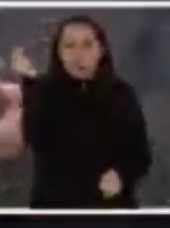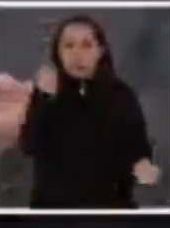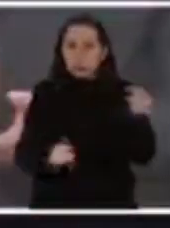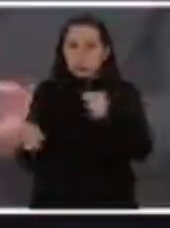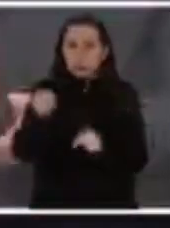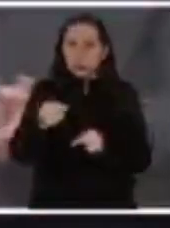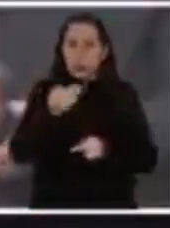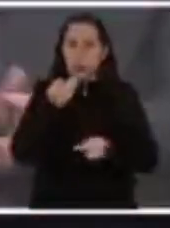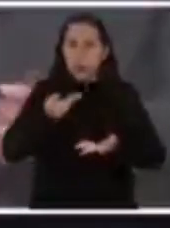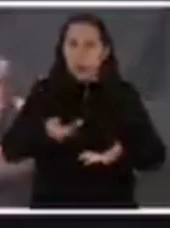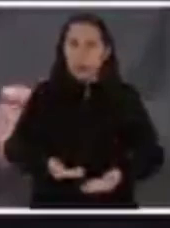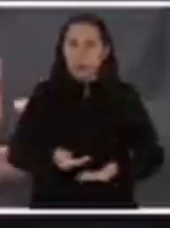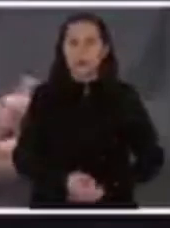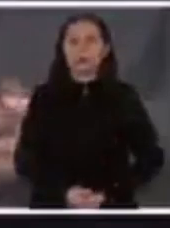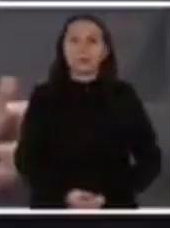presentes.